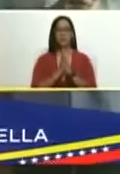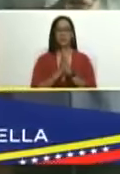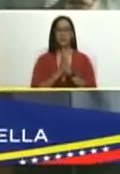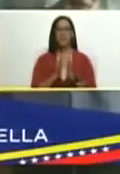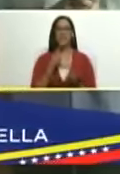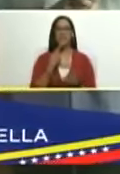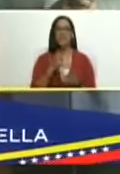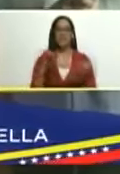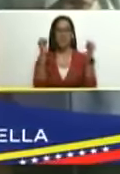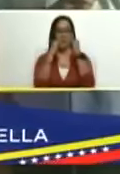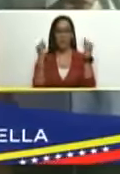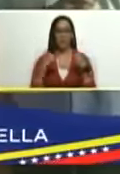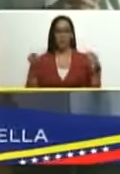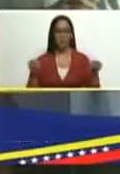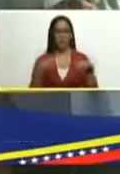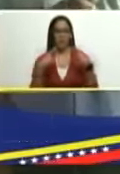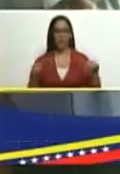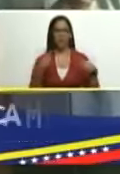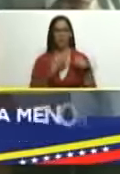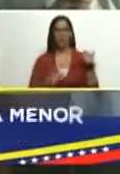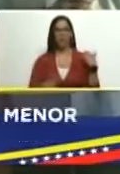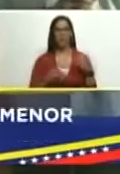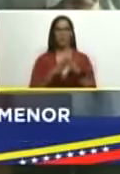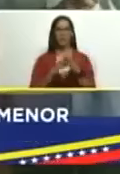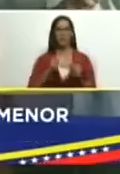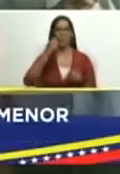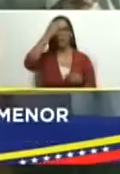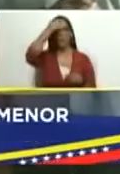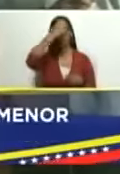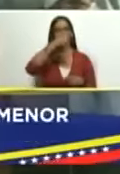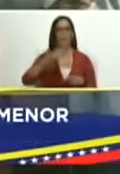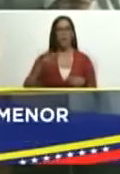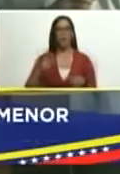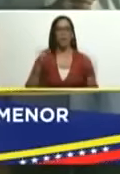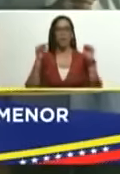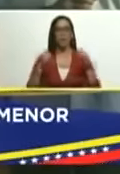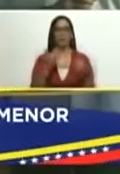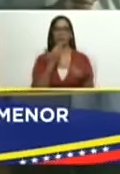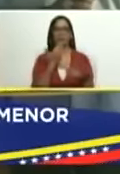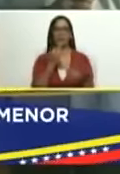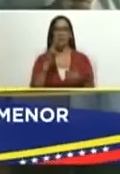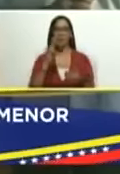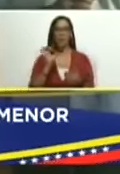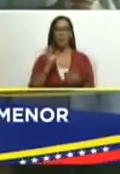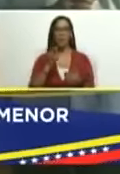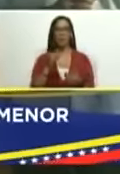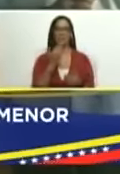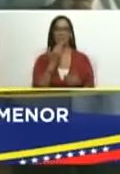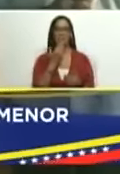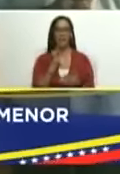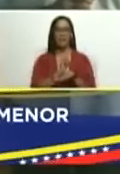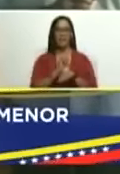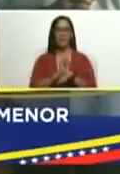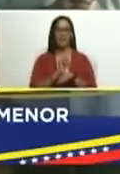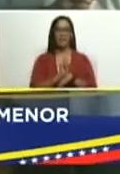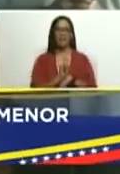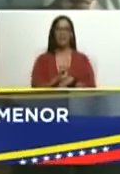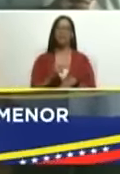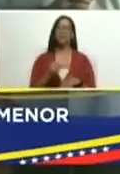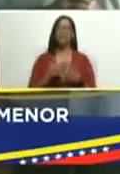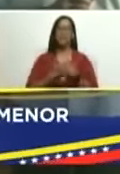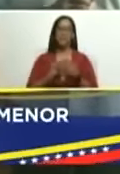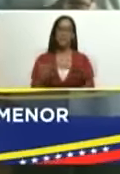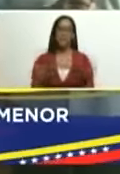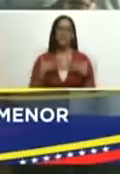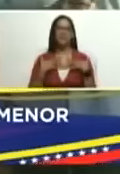feliz cumpleaños, presidente. Todo el pueblo aquí cercano, las VC cercanas a la iglesia, le desean